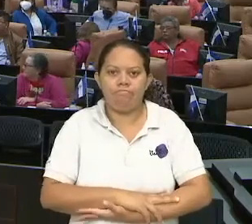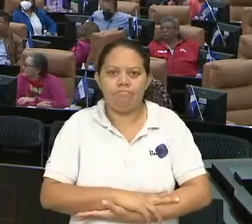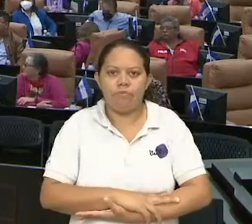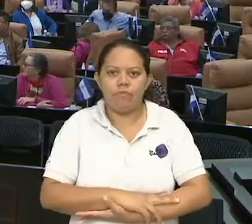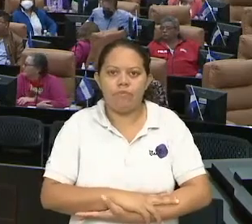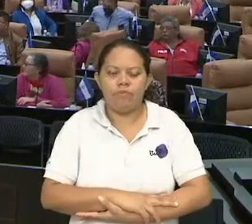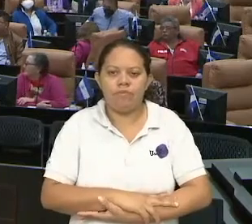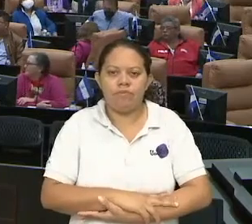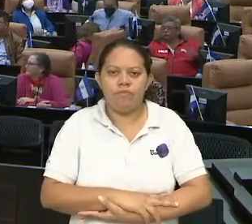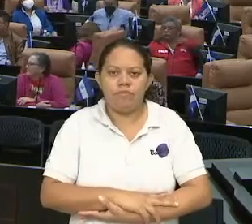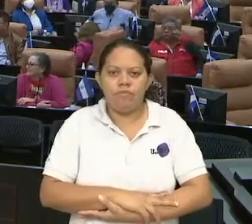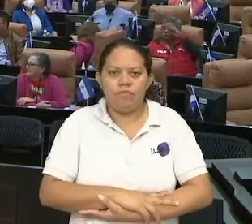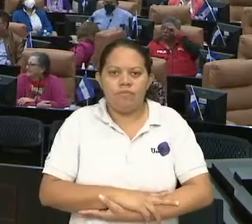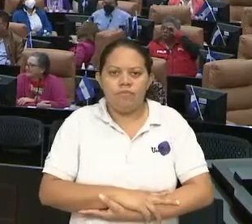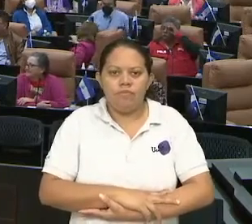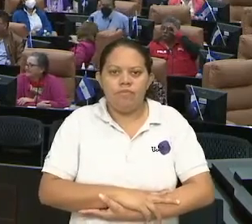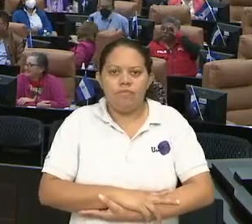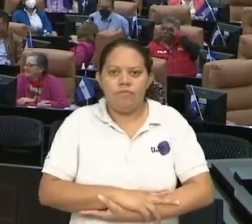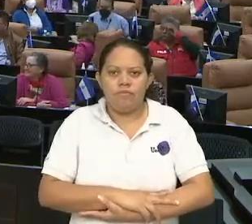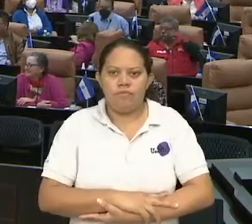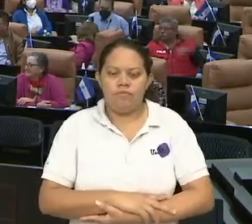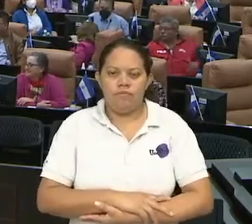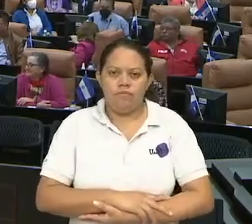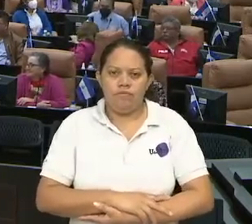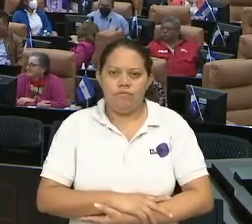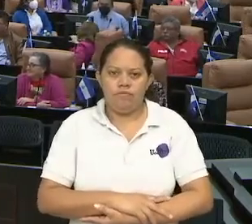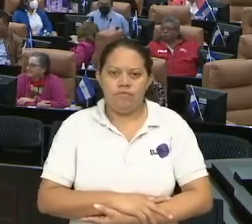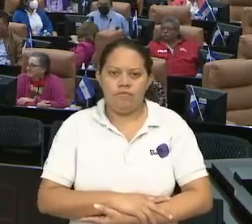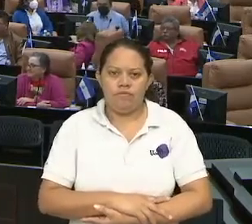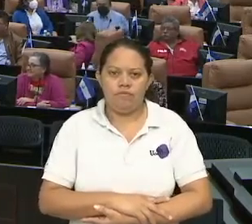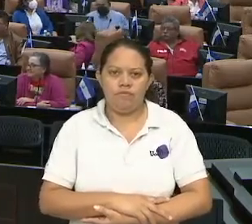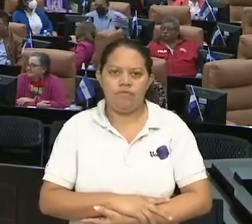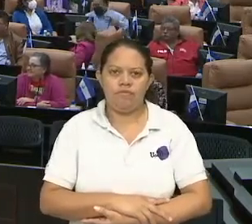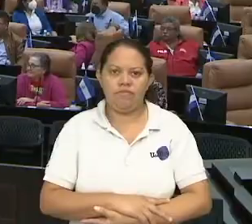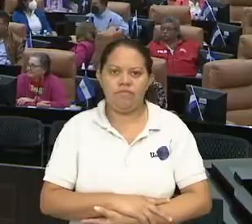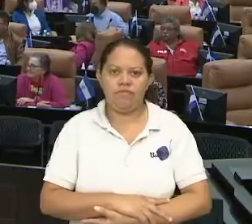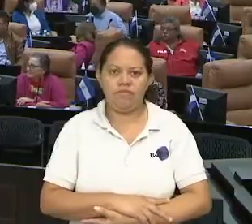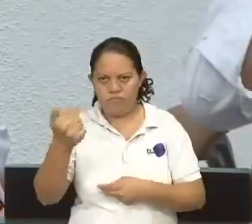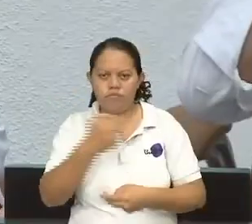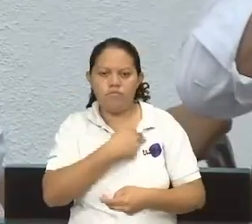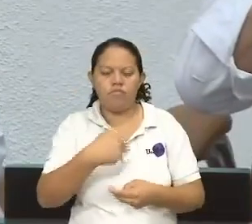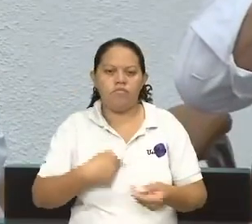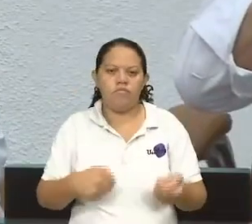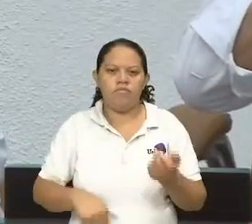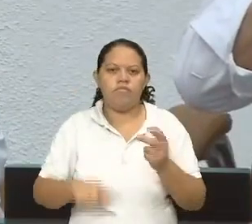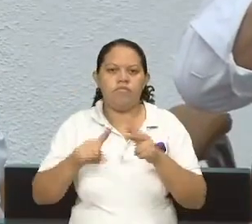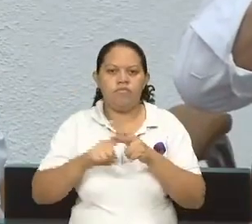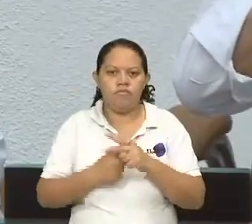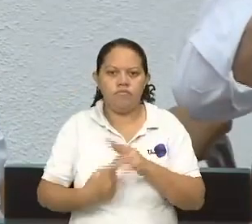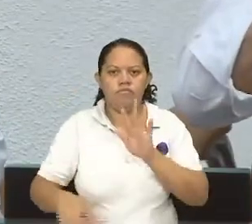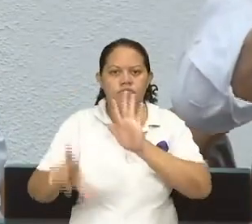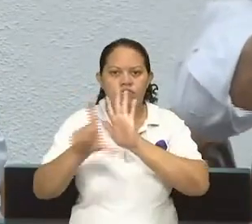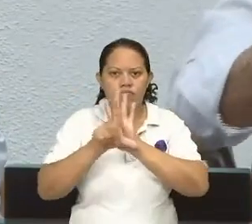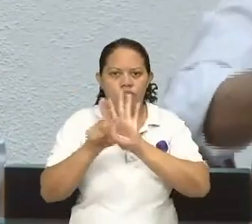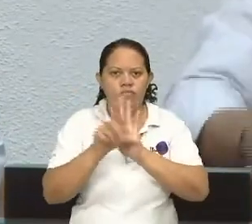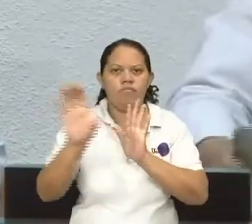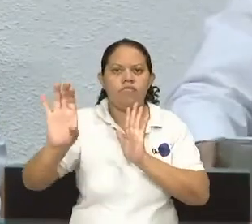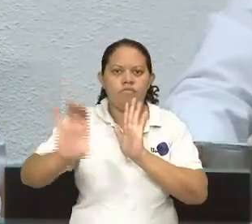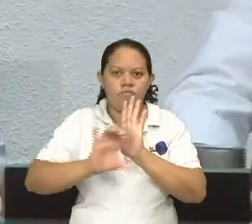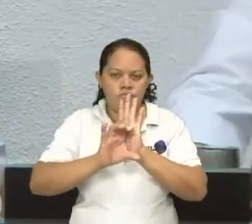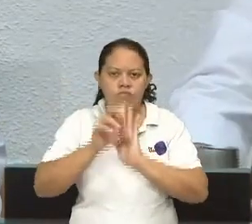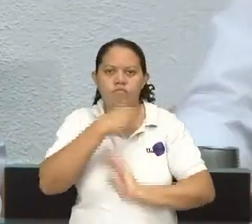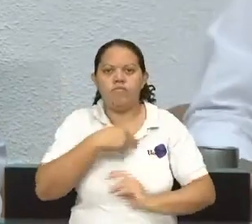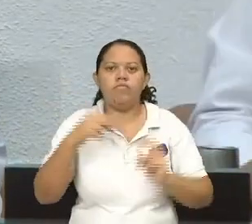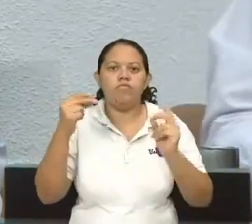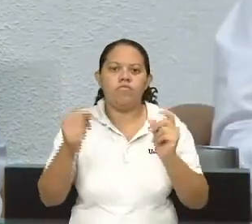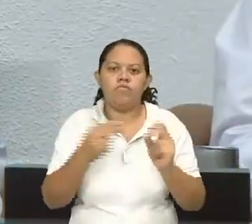El régimen de Daniel Ortega y Rosario Murillo completará este jueves la cancelación de la personería jurídica de otras 100 ONGs,